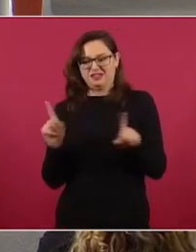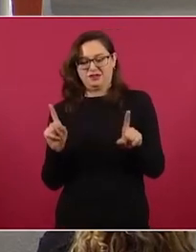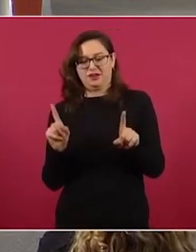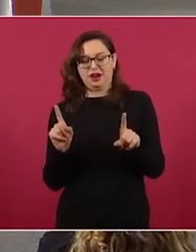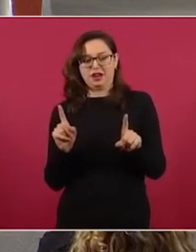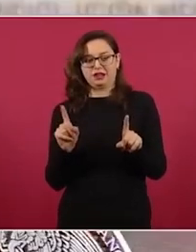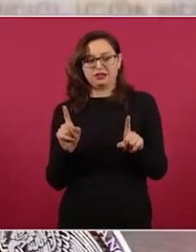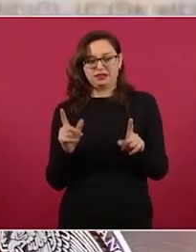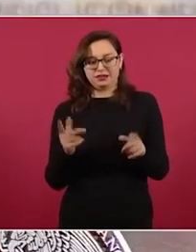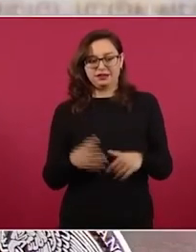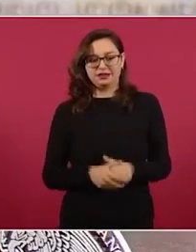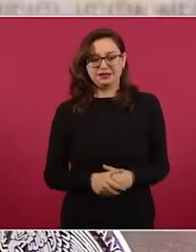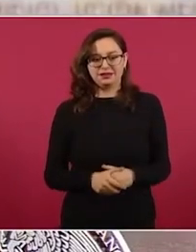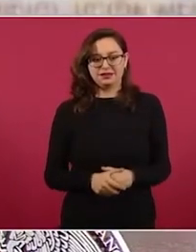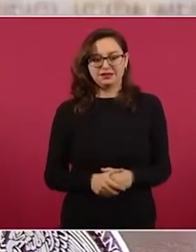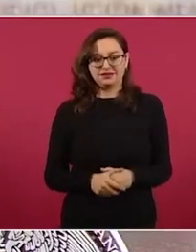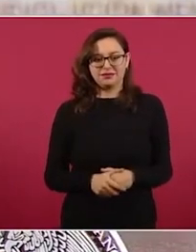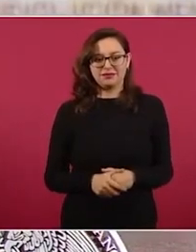democratizado,